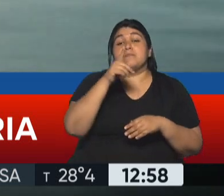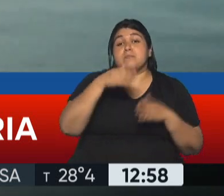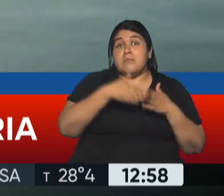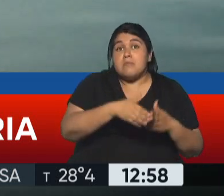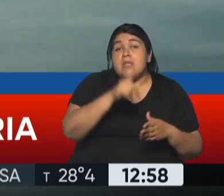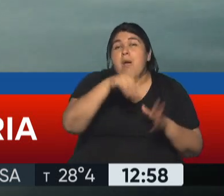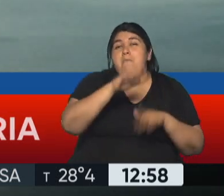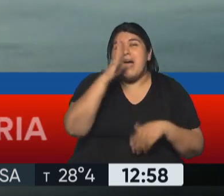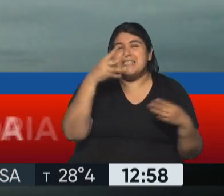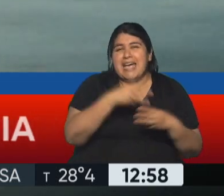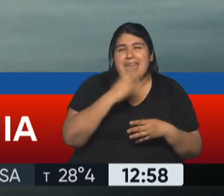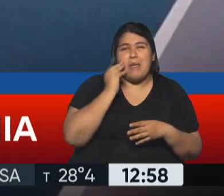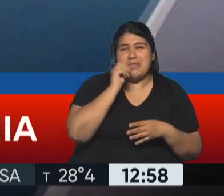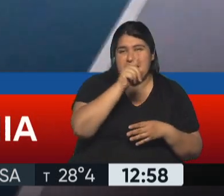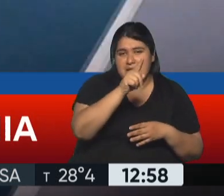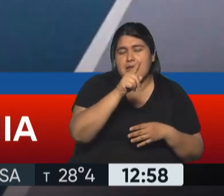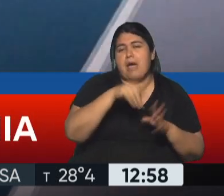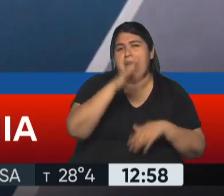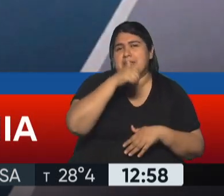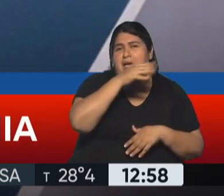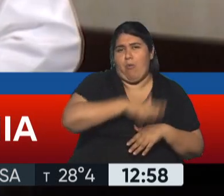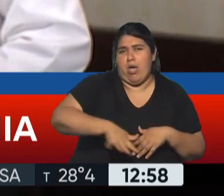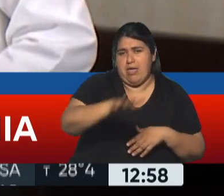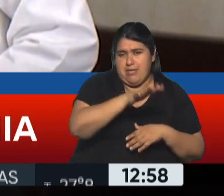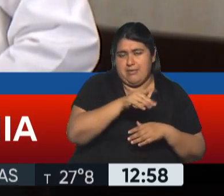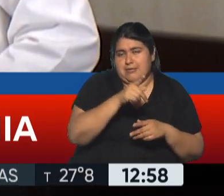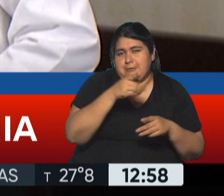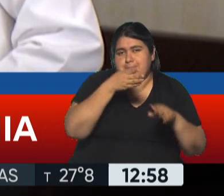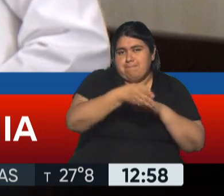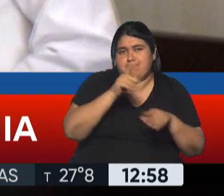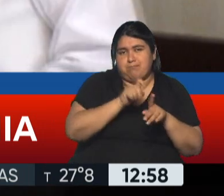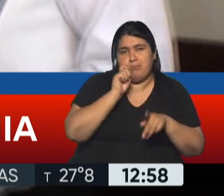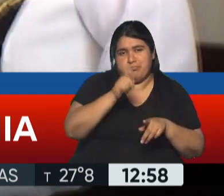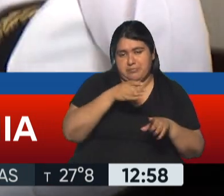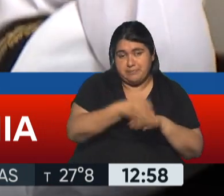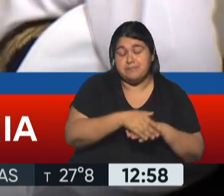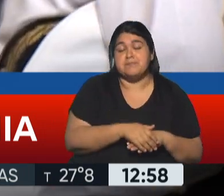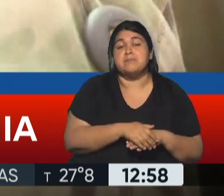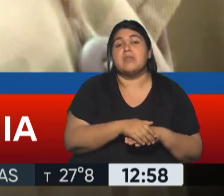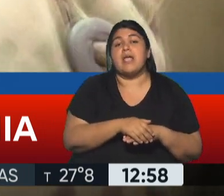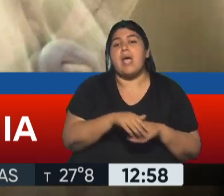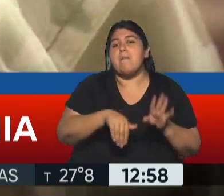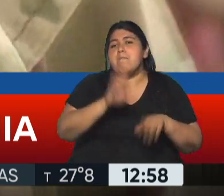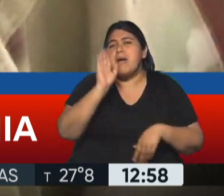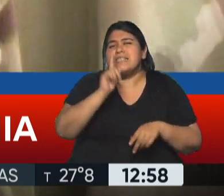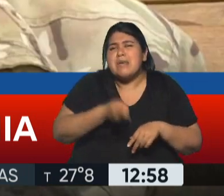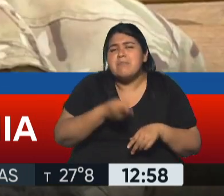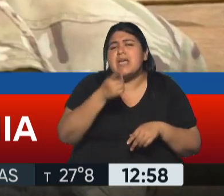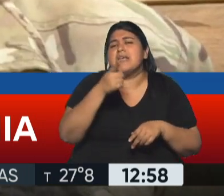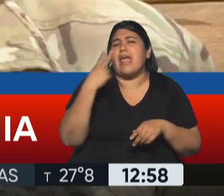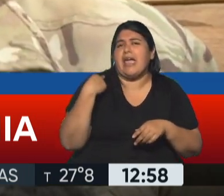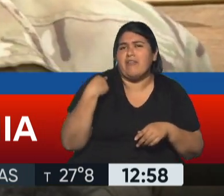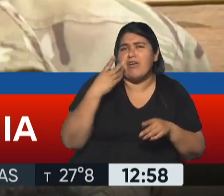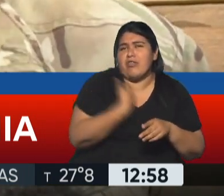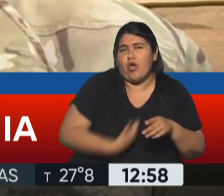guerra británico de ingresar a sus aguas territoriales. La escalada tuvo su pico máximo con declaraciones del jefe de